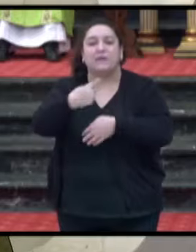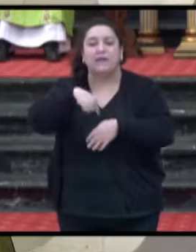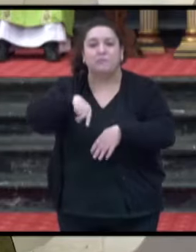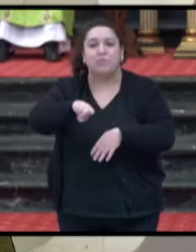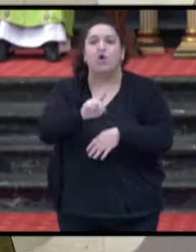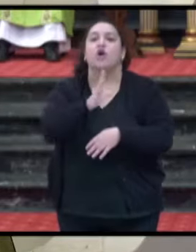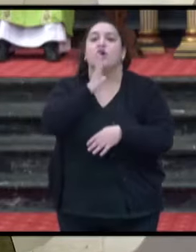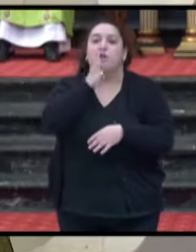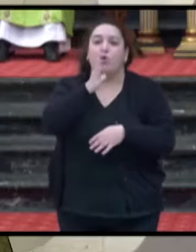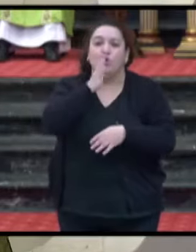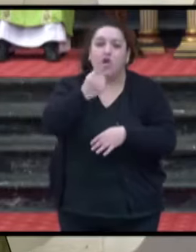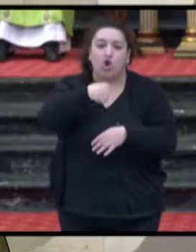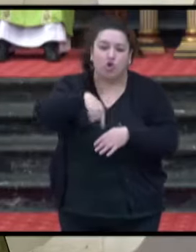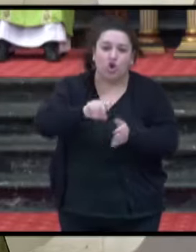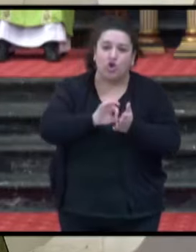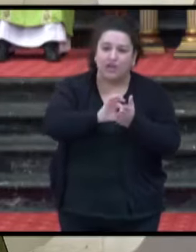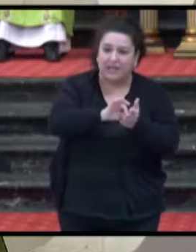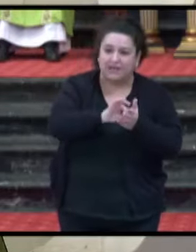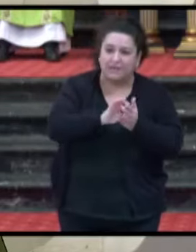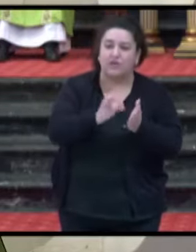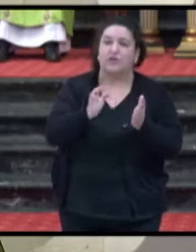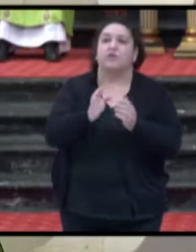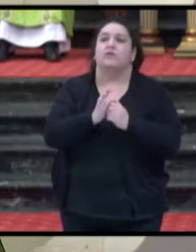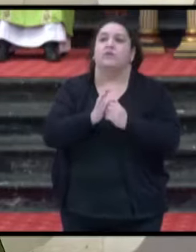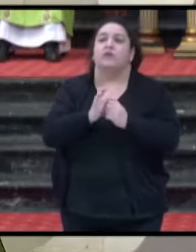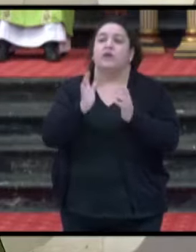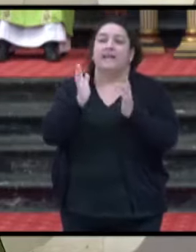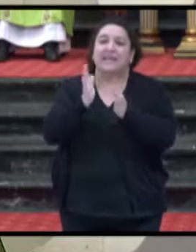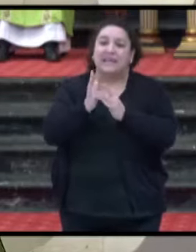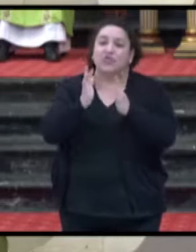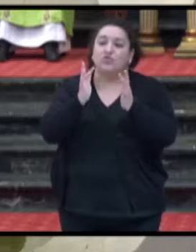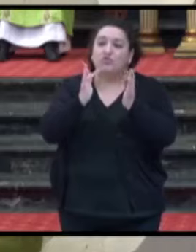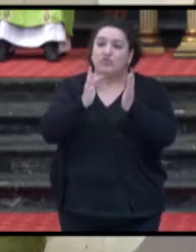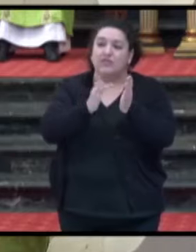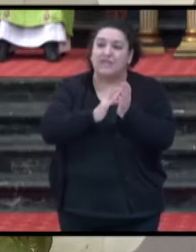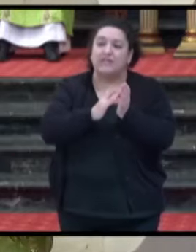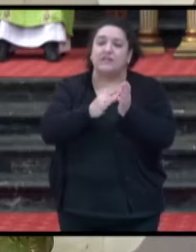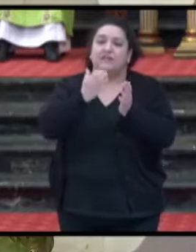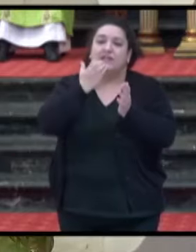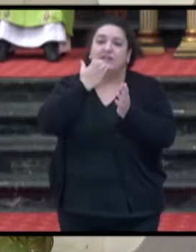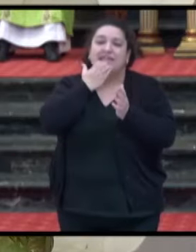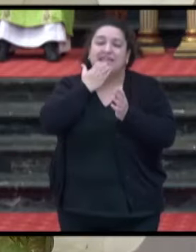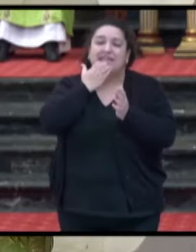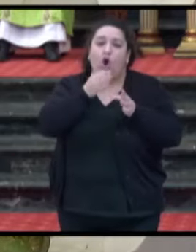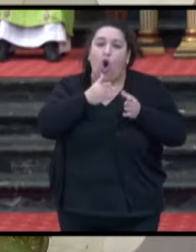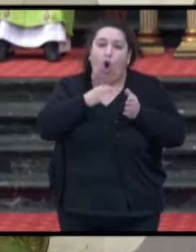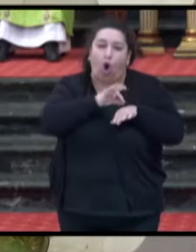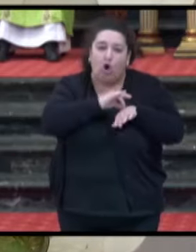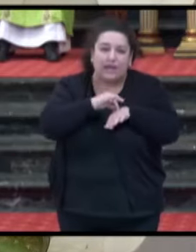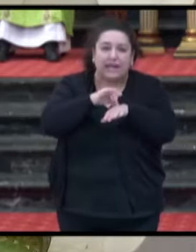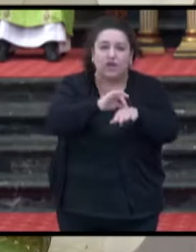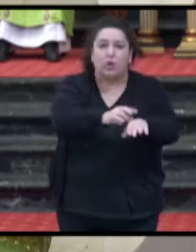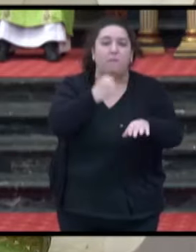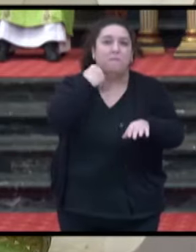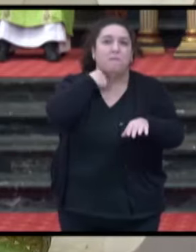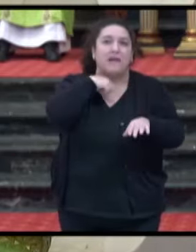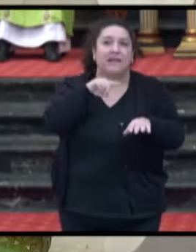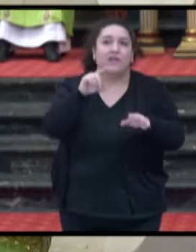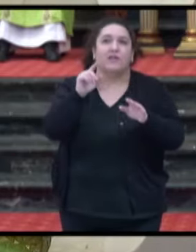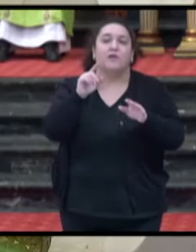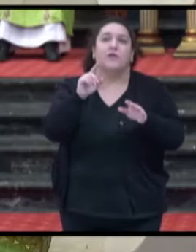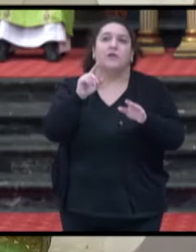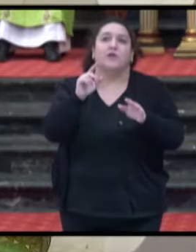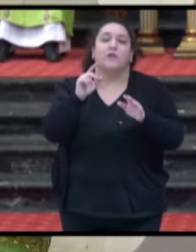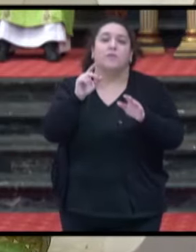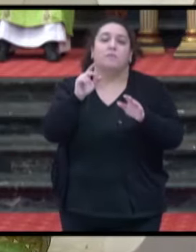qué servimos es Jesucristo si se nos pierde esta orientación pues ya